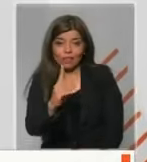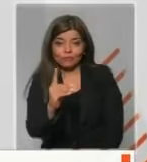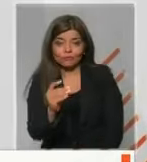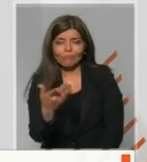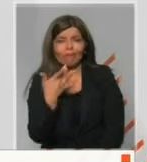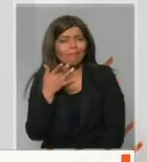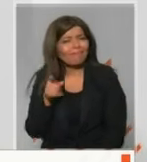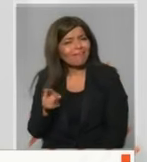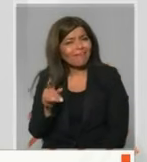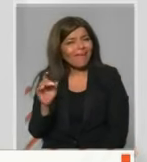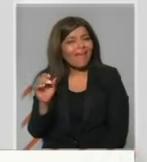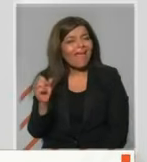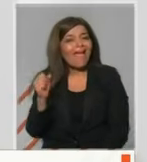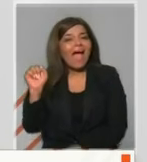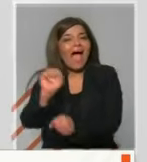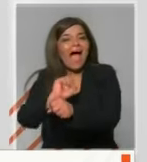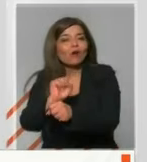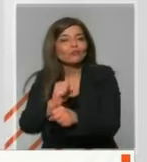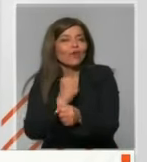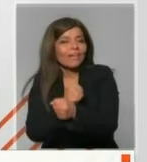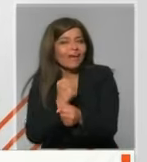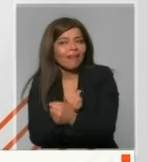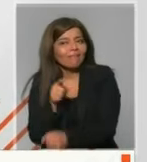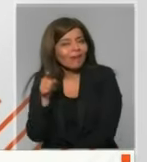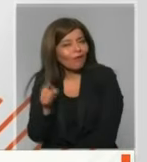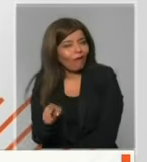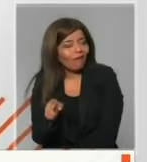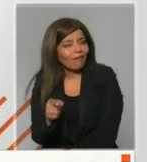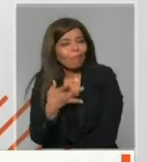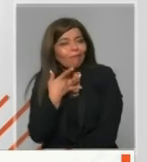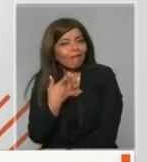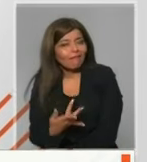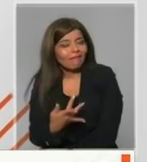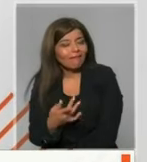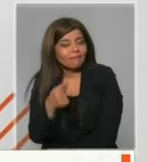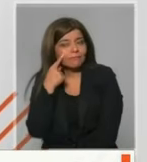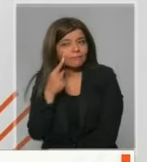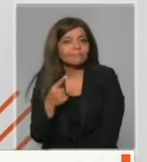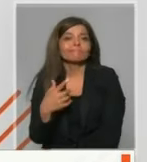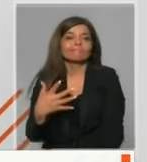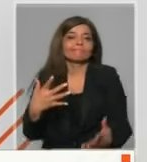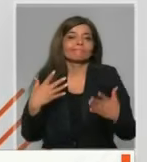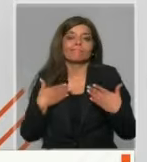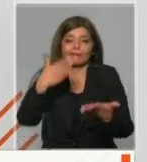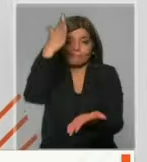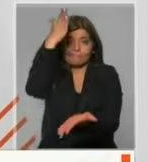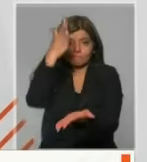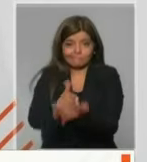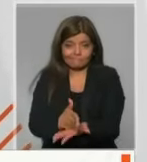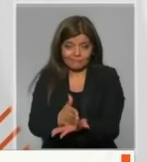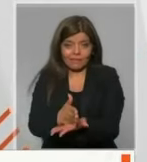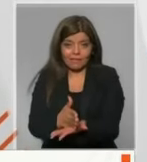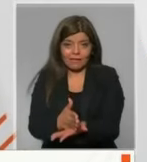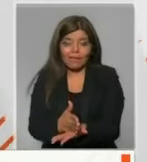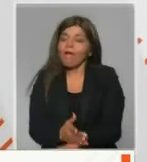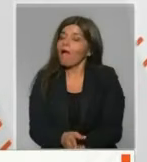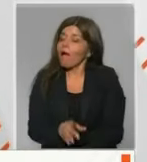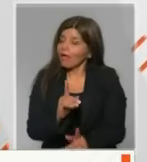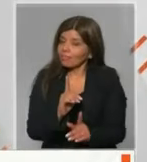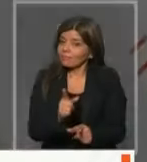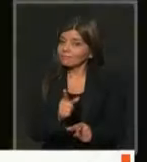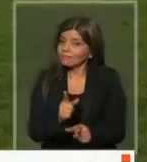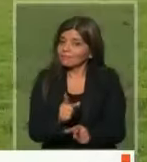patrulla? Nosotros, estableciendo los responsables, les vamos a aplicar las medidas administrativas más gravosas que tiene la